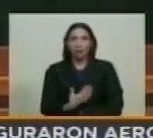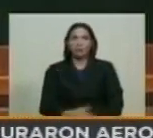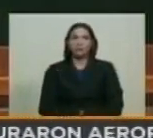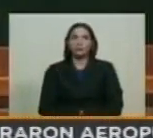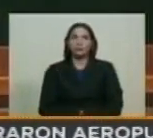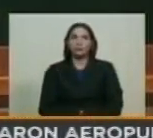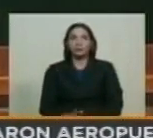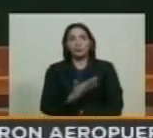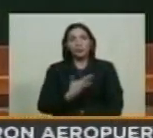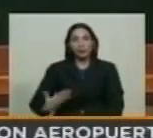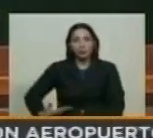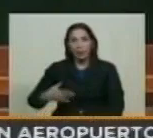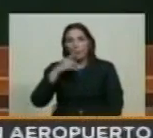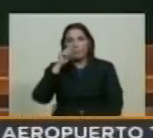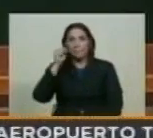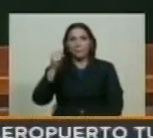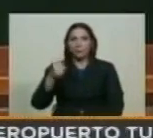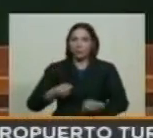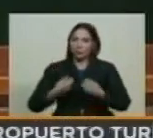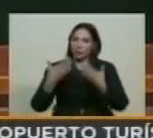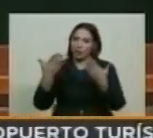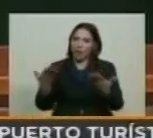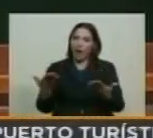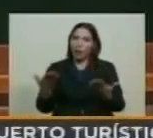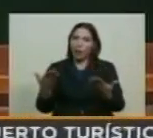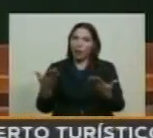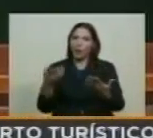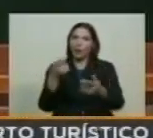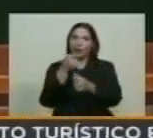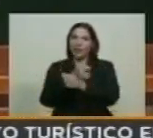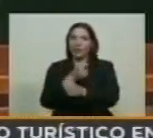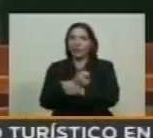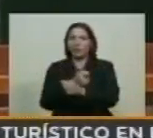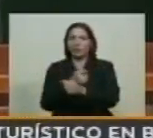presidente Nicolás Maduro les ha enviado un regalo de graduación, y es que